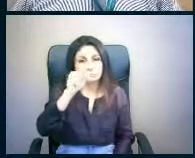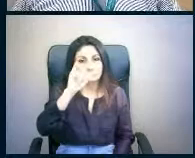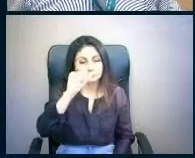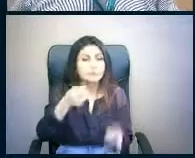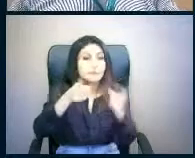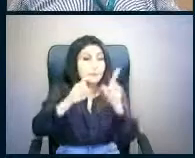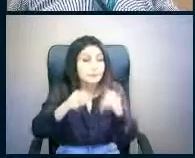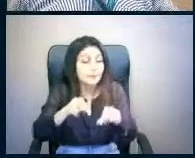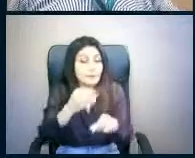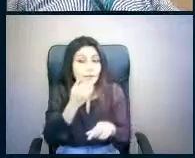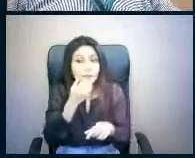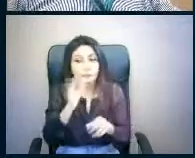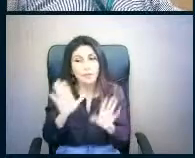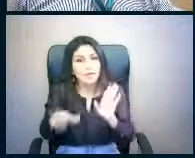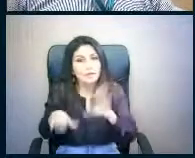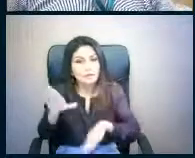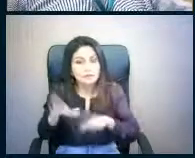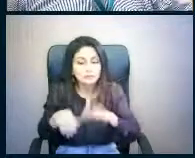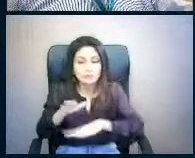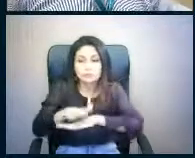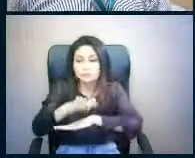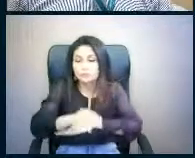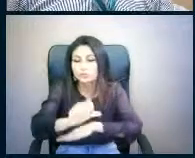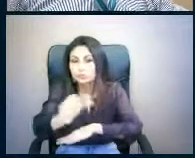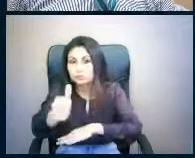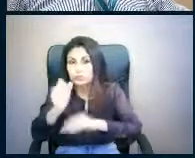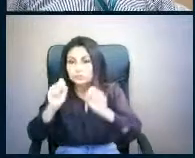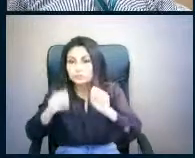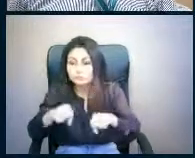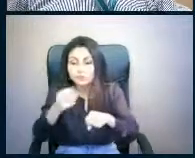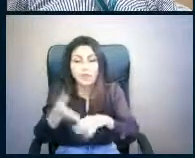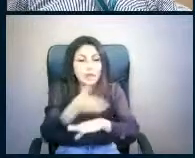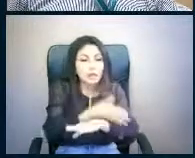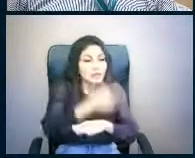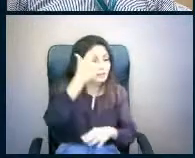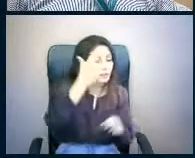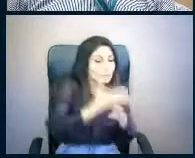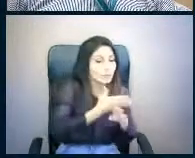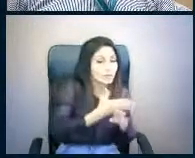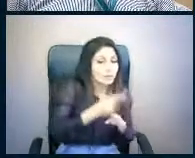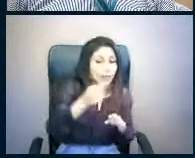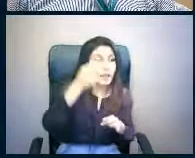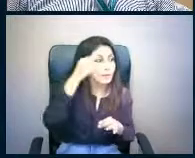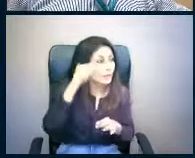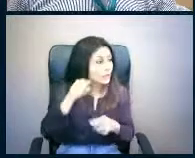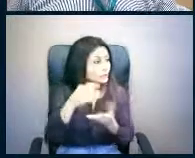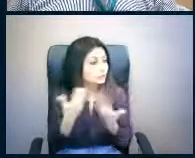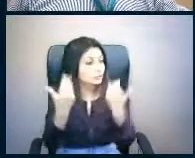secundarios que pueden ayudar a desarrollar otros problemas que no se contemplaron al inicio.